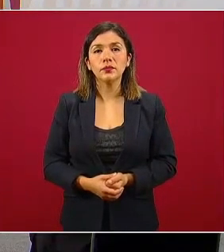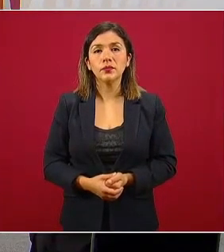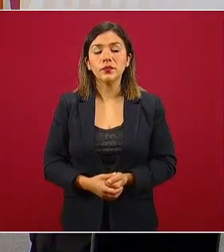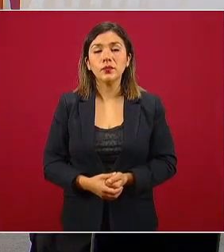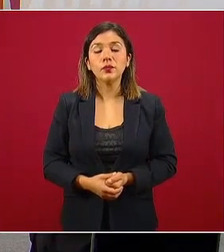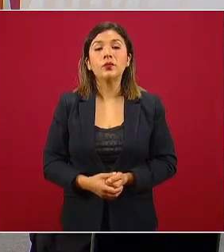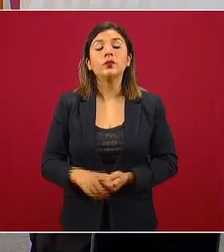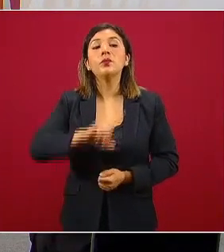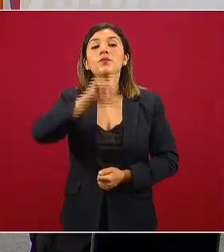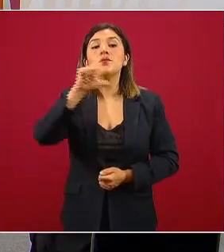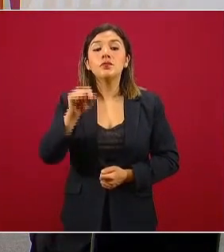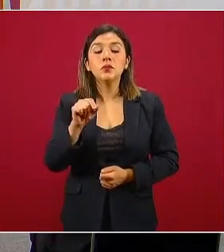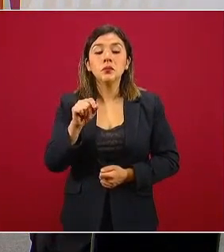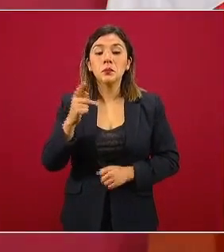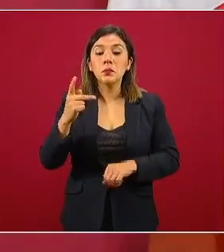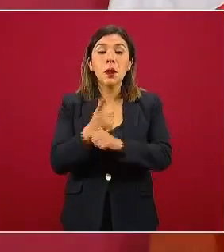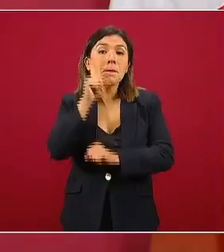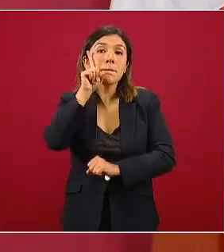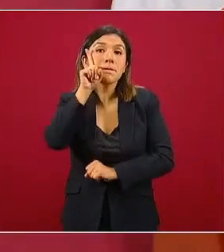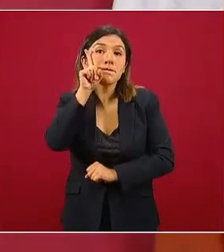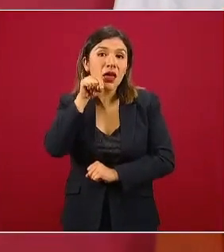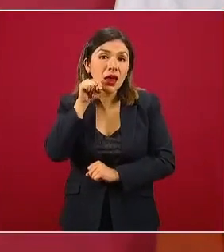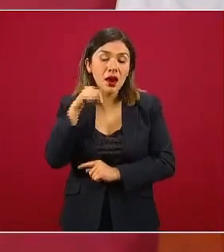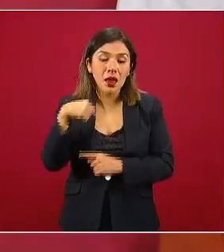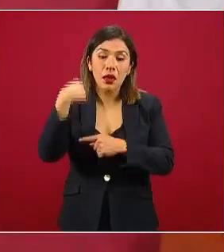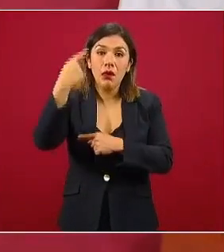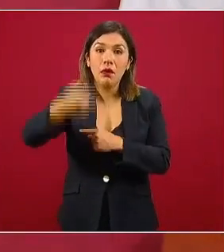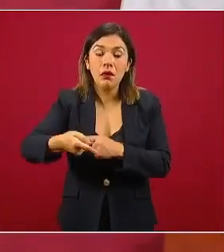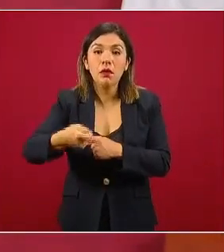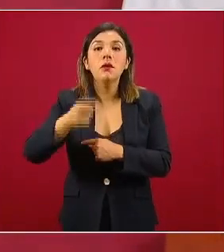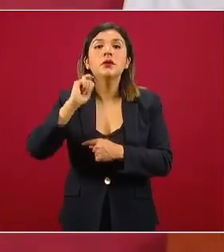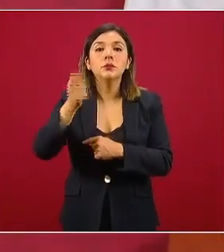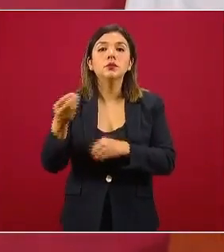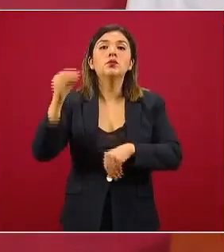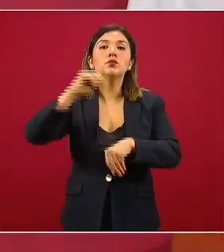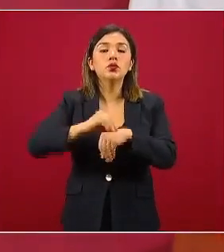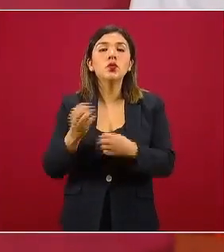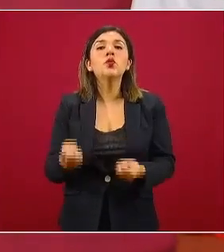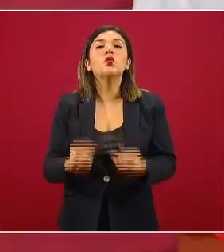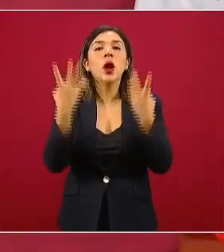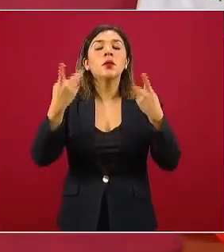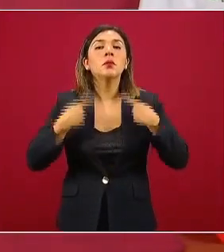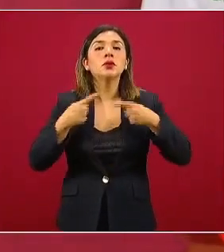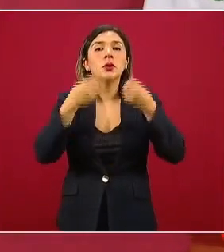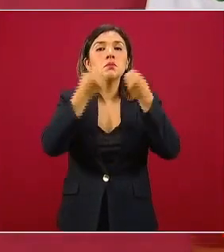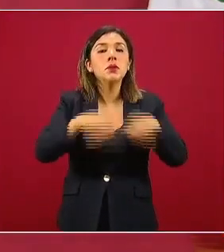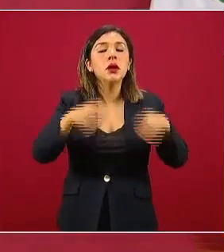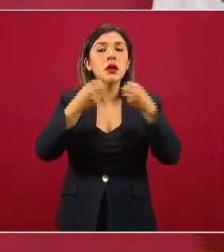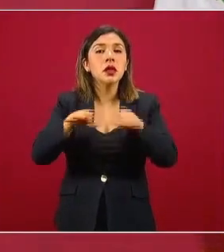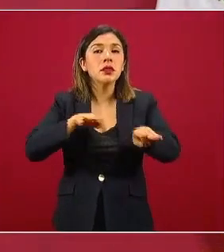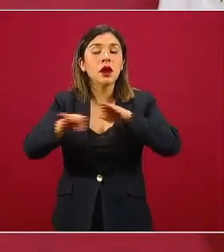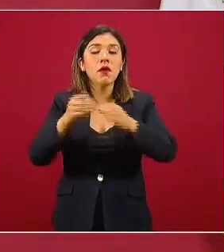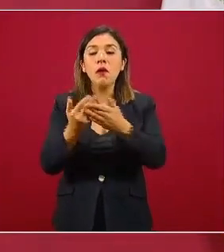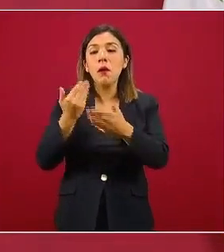pasado mañana se va a reportar la pérdida de empleos de mayo.